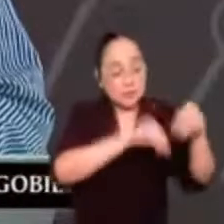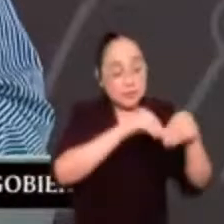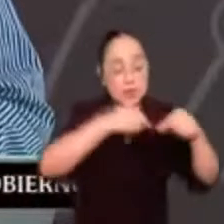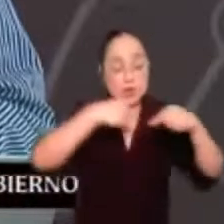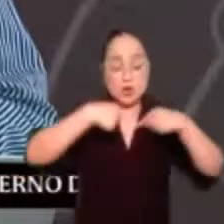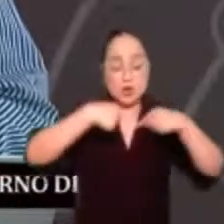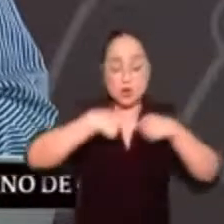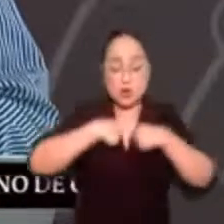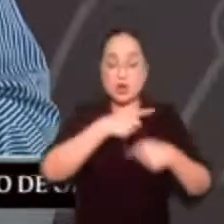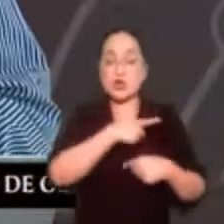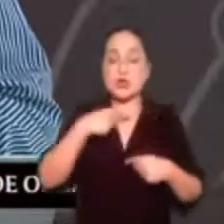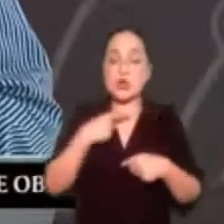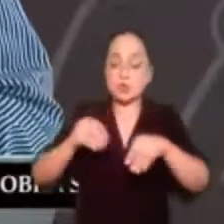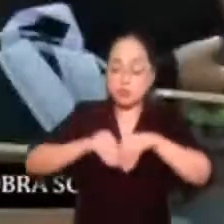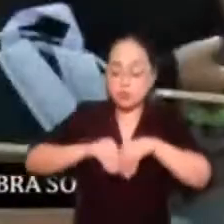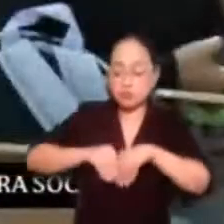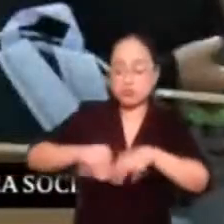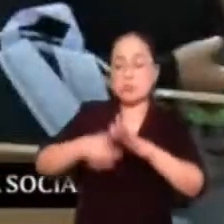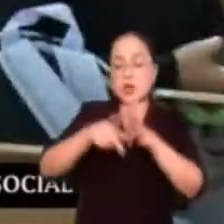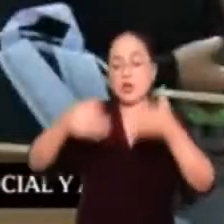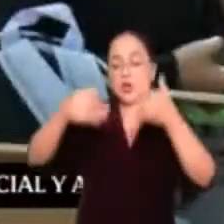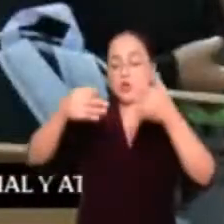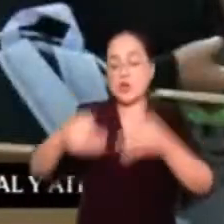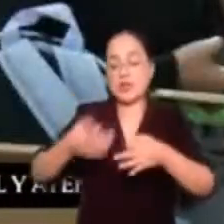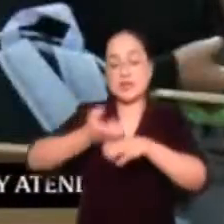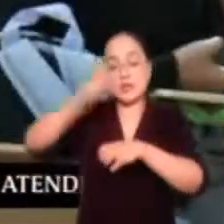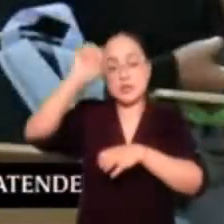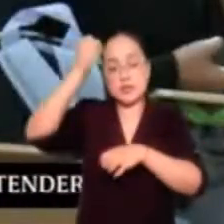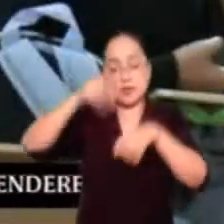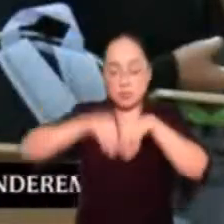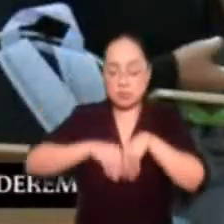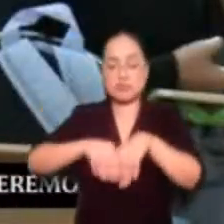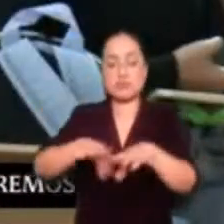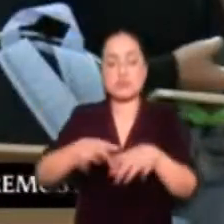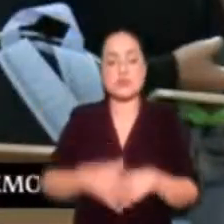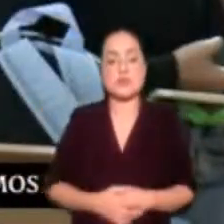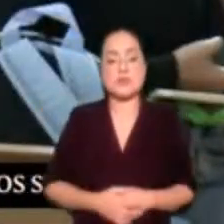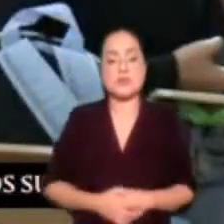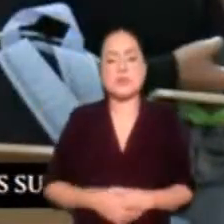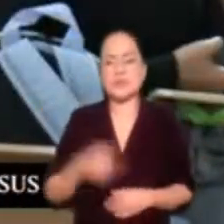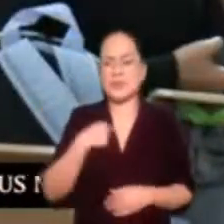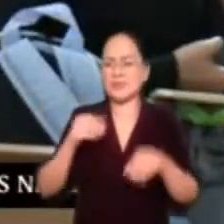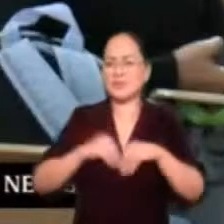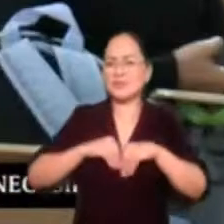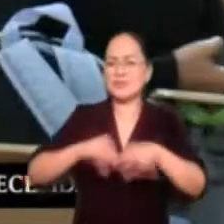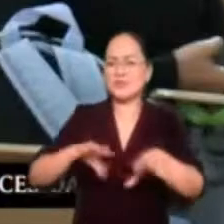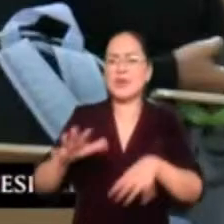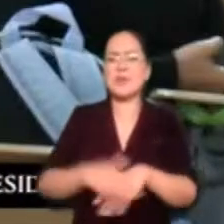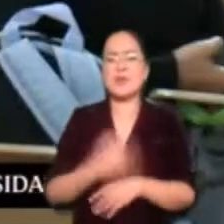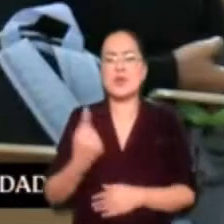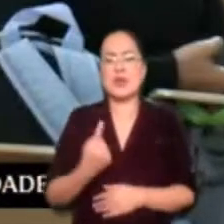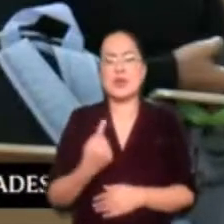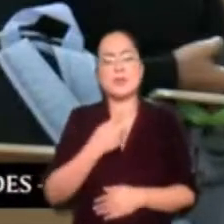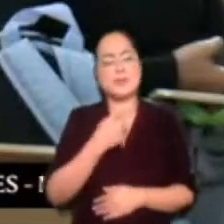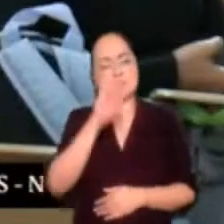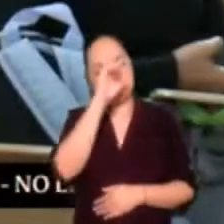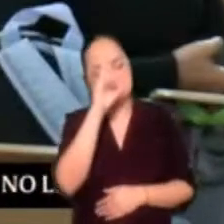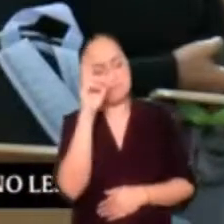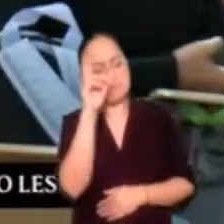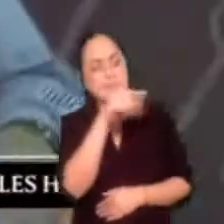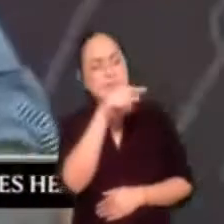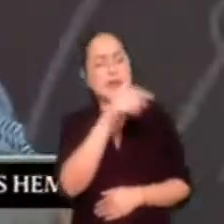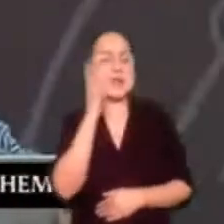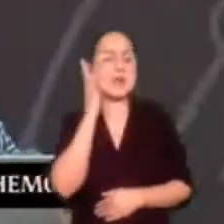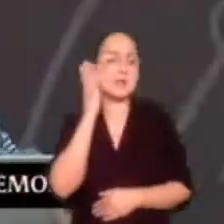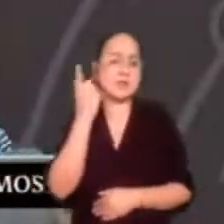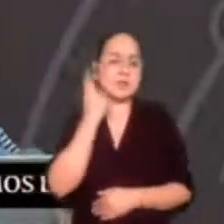publicar. Pero esa, ¿por qué lo publico yo? Por respeto al órgano autónomo.